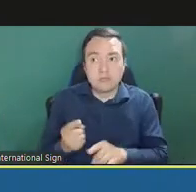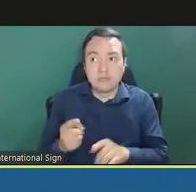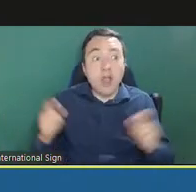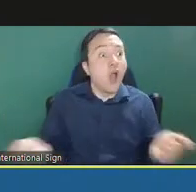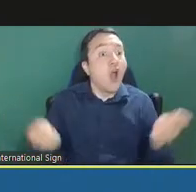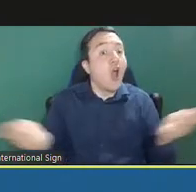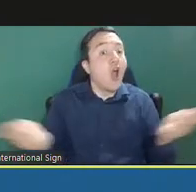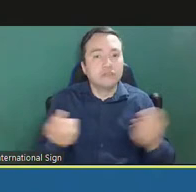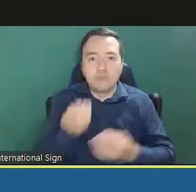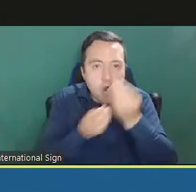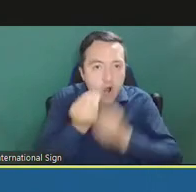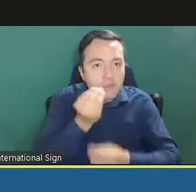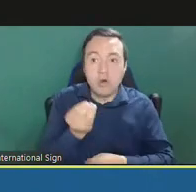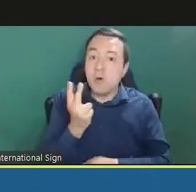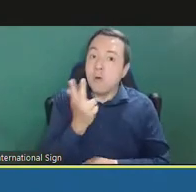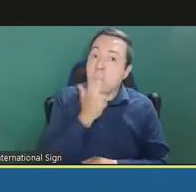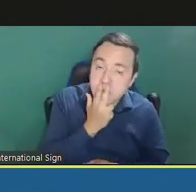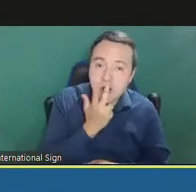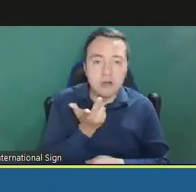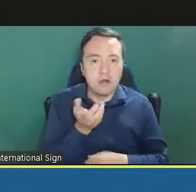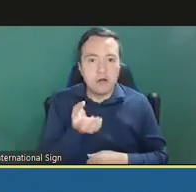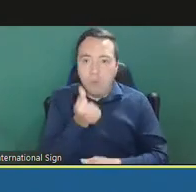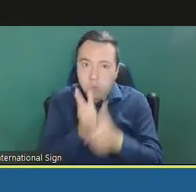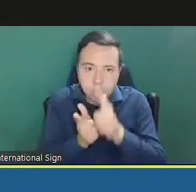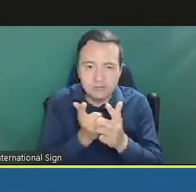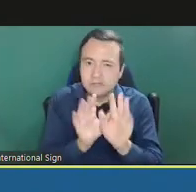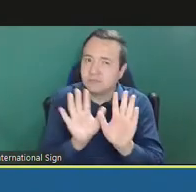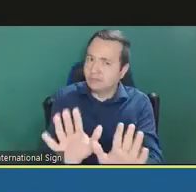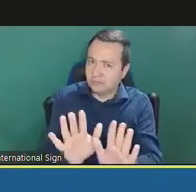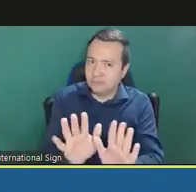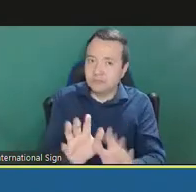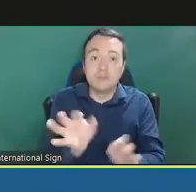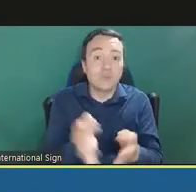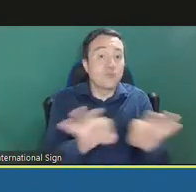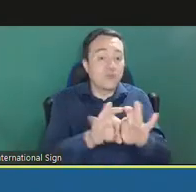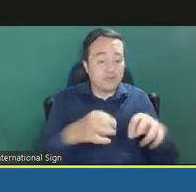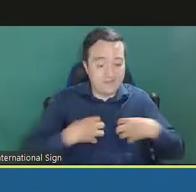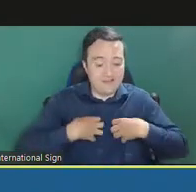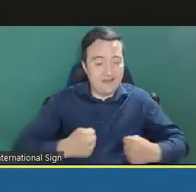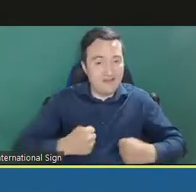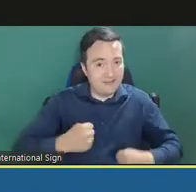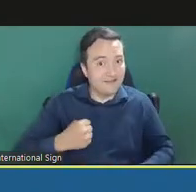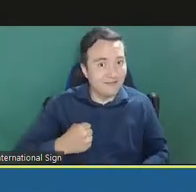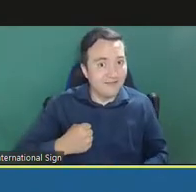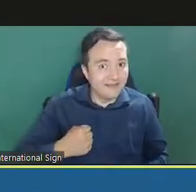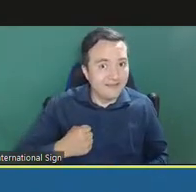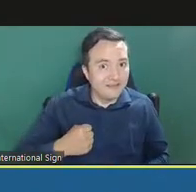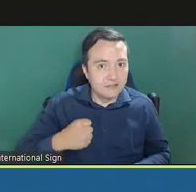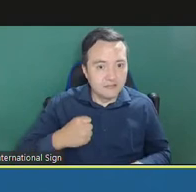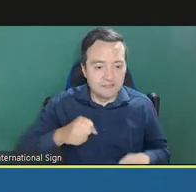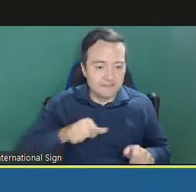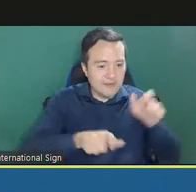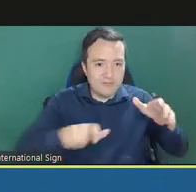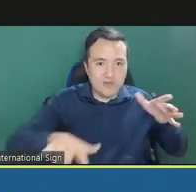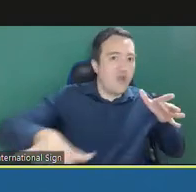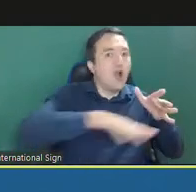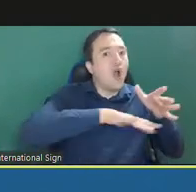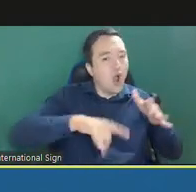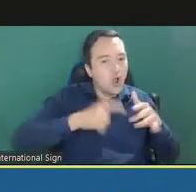motivos de salud pública y la verdad de esto es lo que se debe anteponer a todos siguiente diapositiva